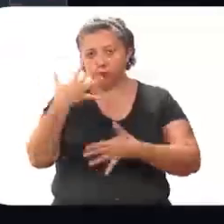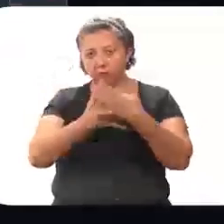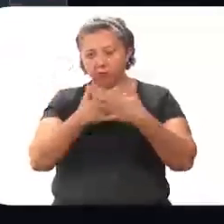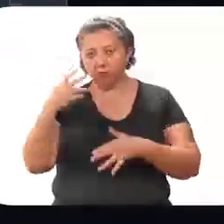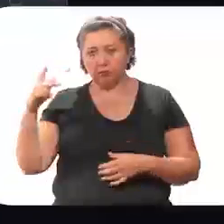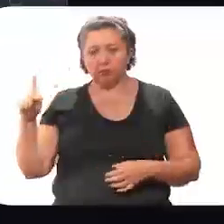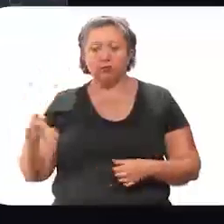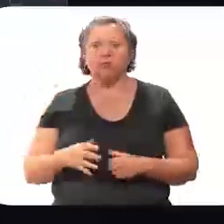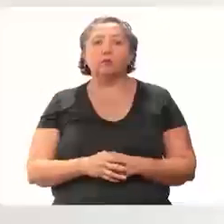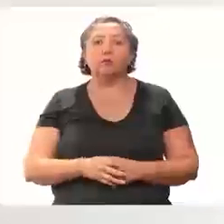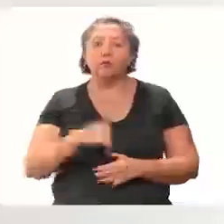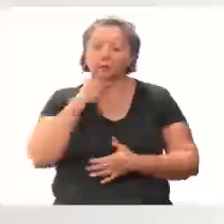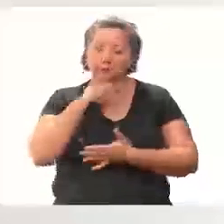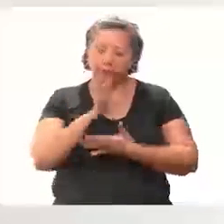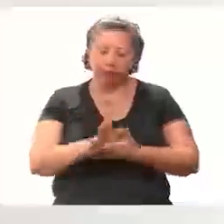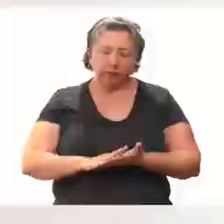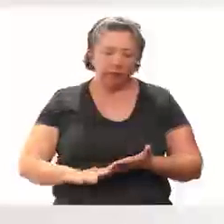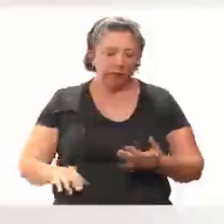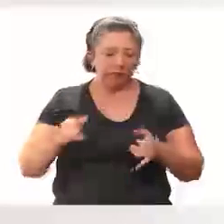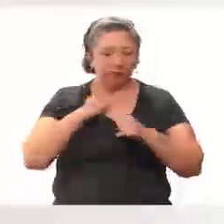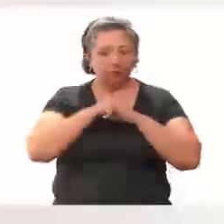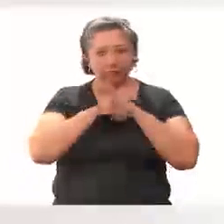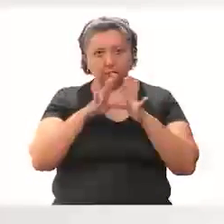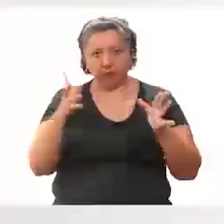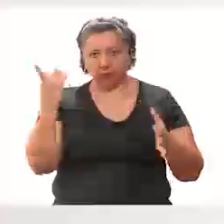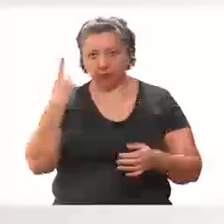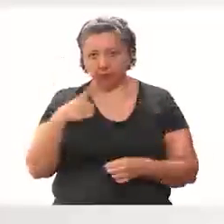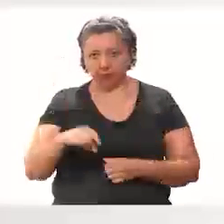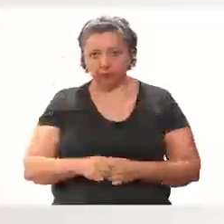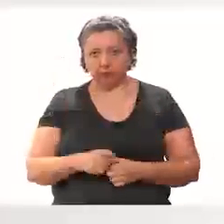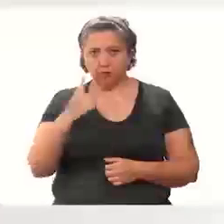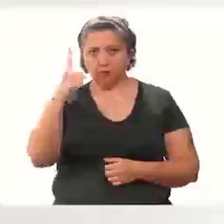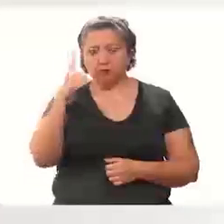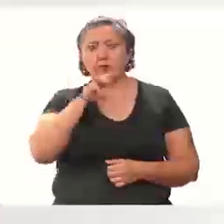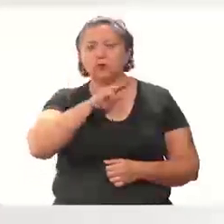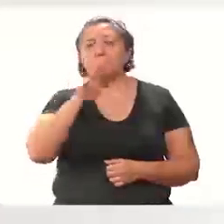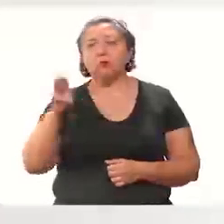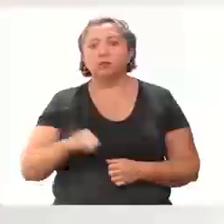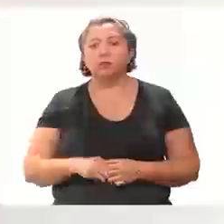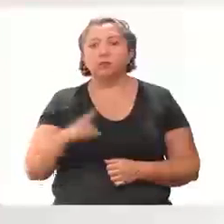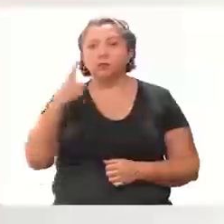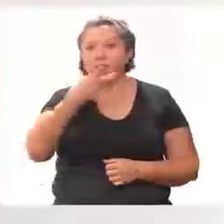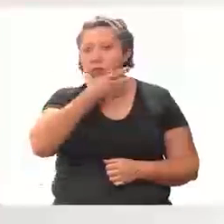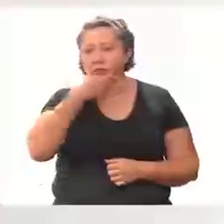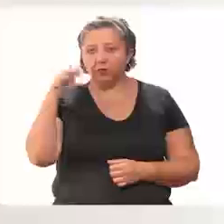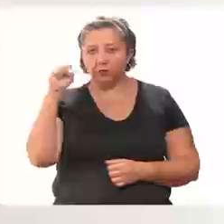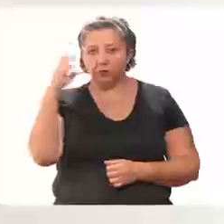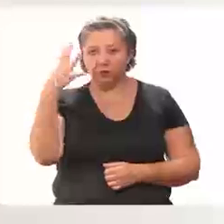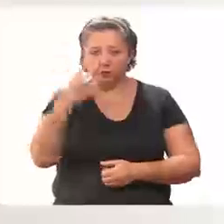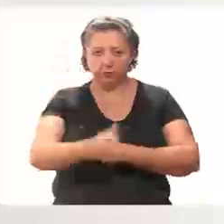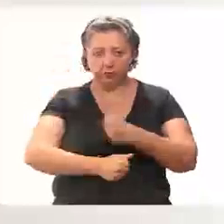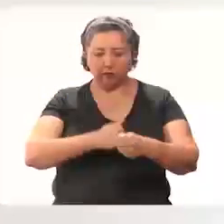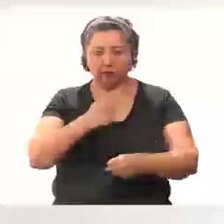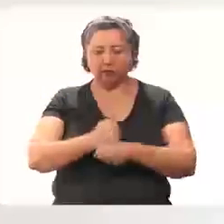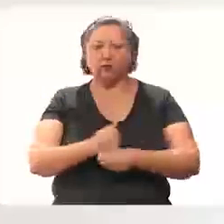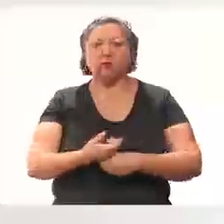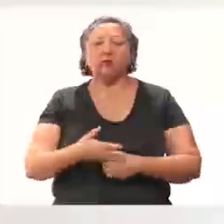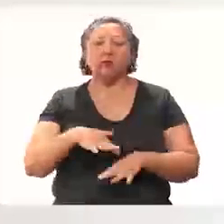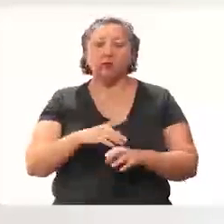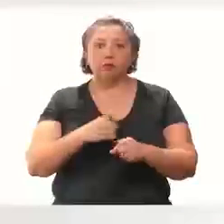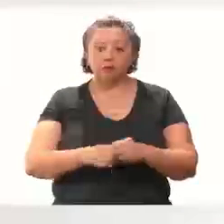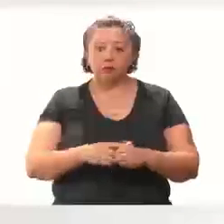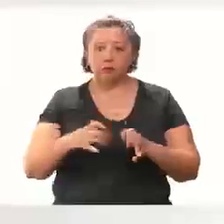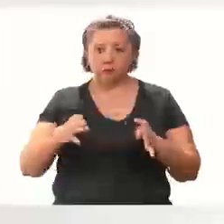11.515 en la zona poniente. Lamentablemente, en este parte médico informamos de un fallecimiento. Un hombre de 64 años de edad. Entre